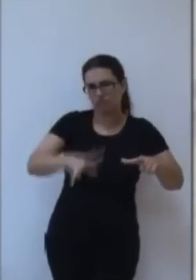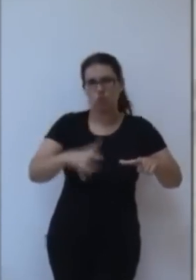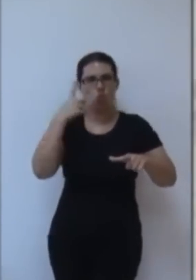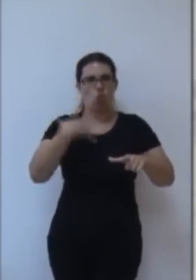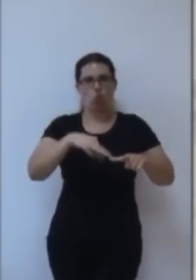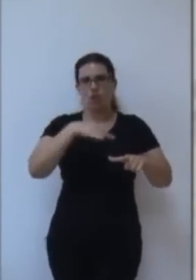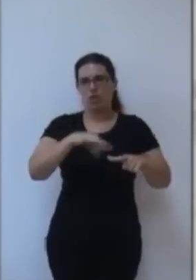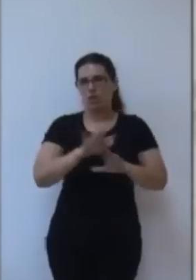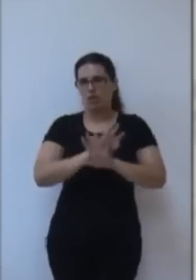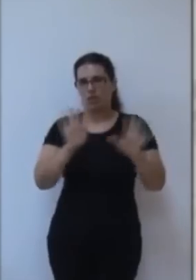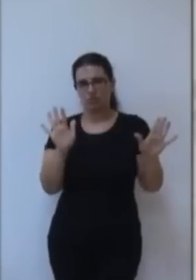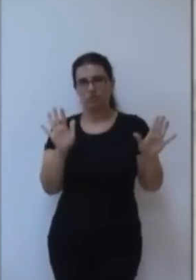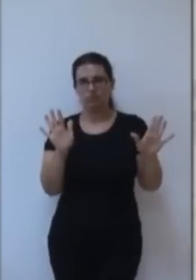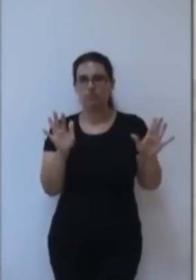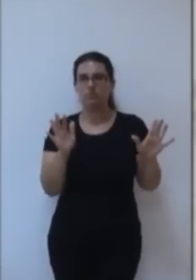en una única, ¿no?